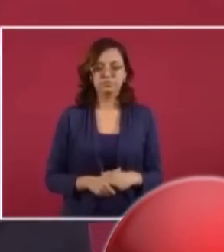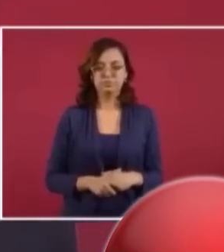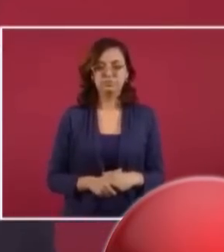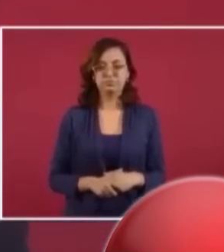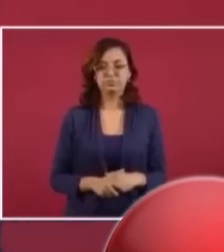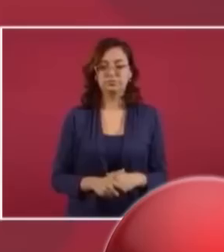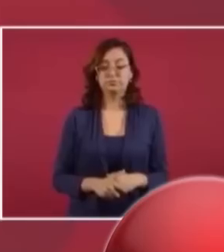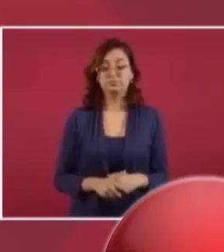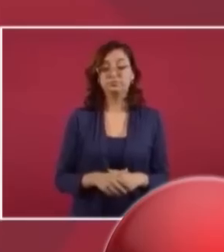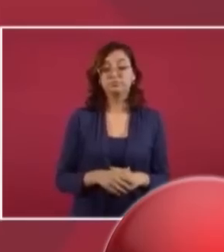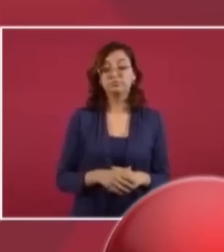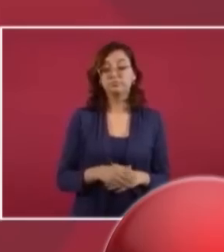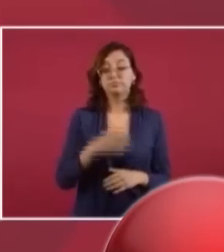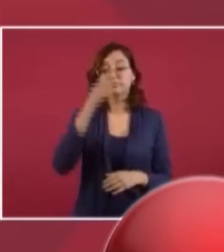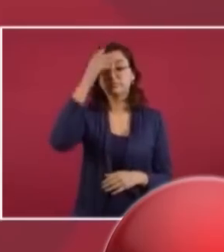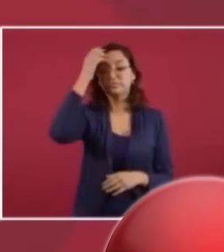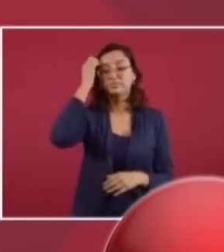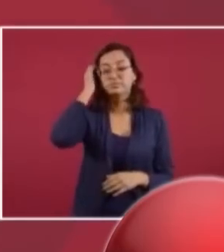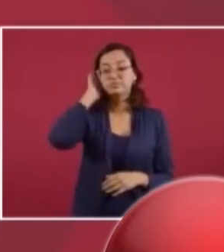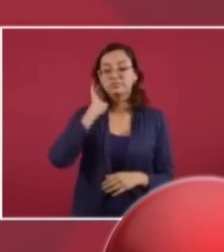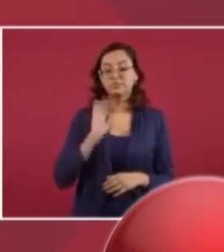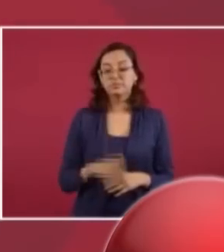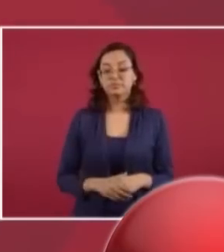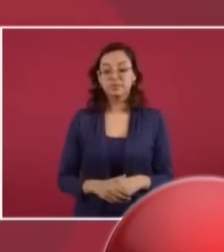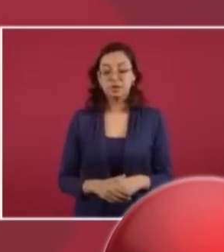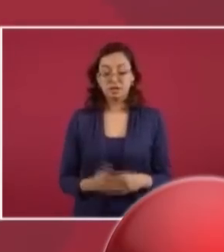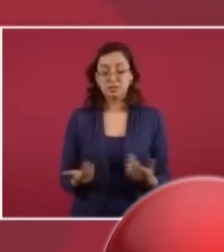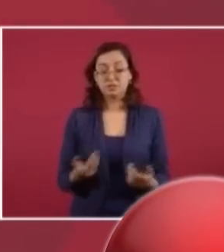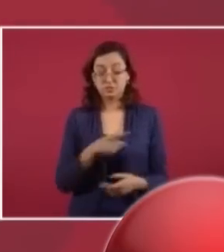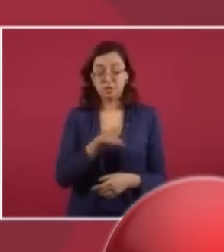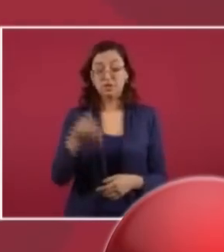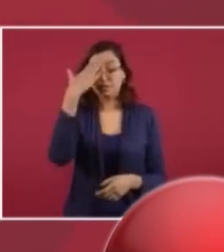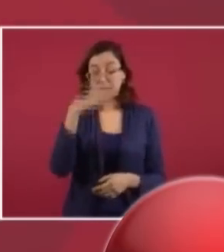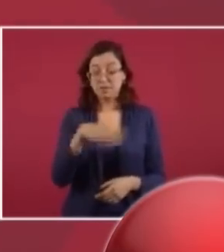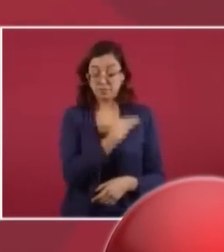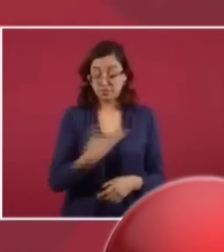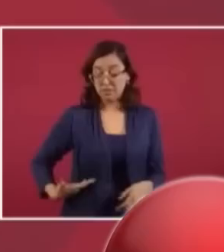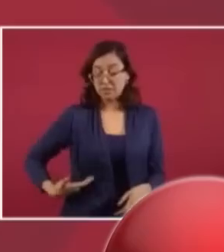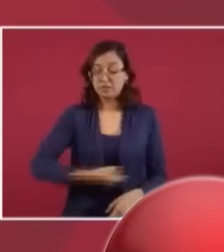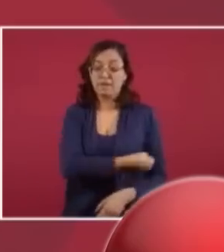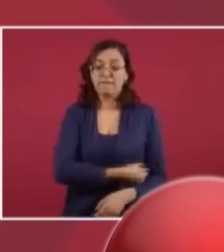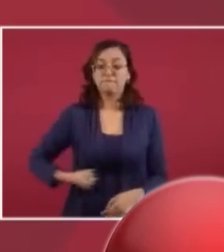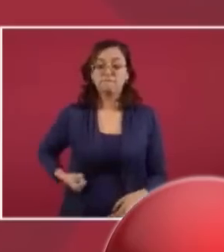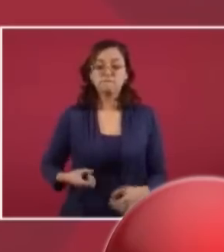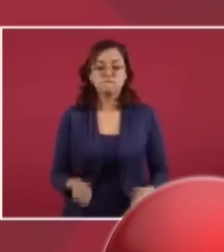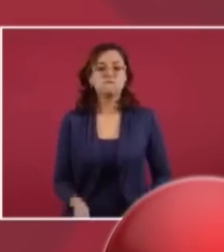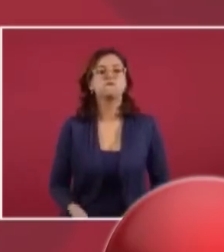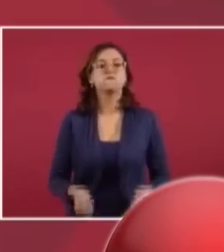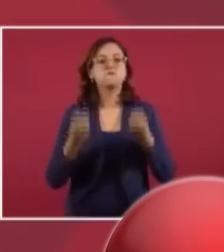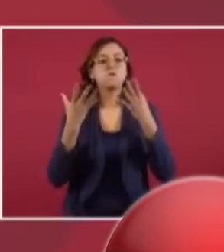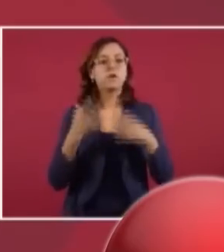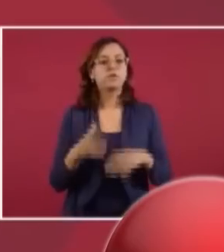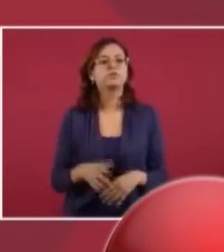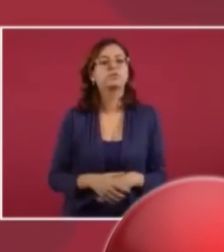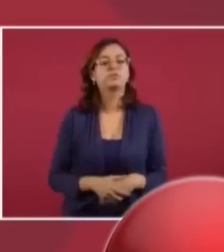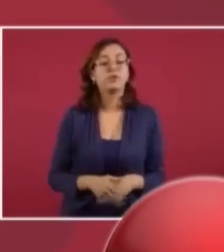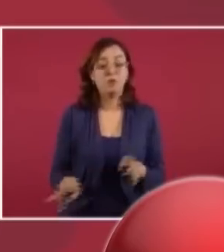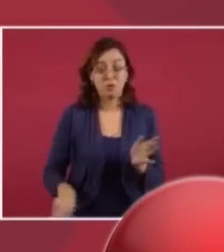¿Saben cuánto nos apretamos nosotros aquí el cinturón en la presidencia? Lo repito,